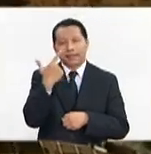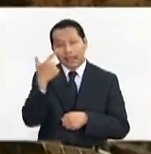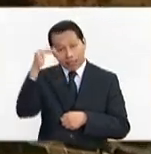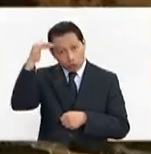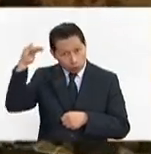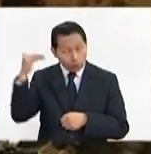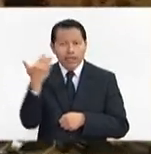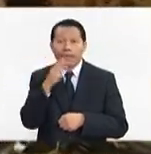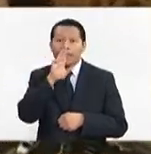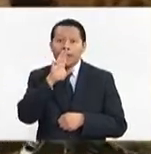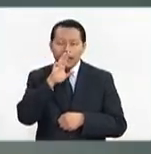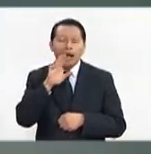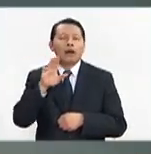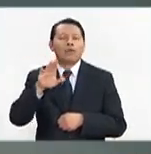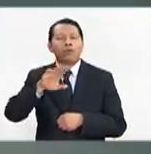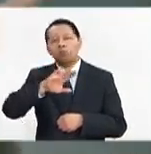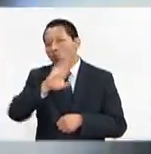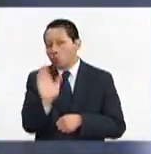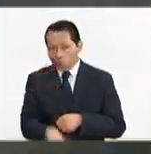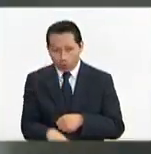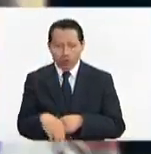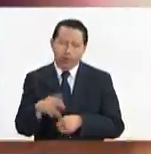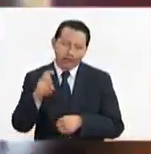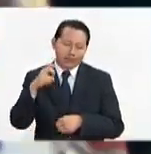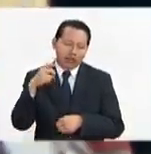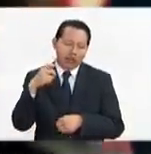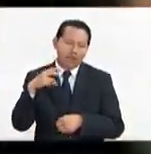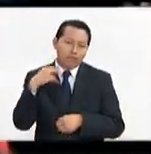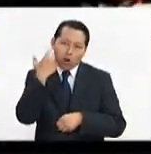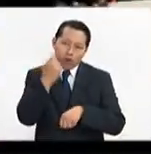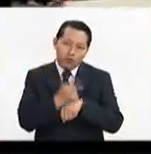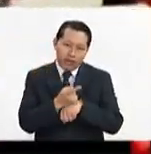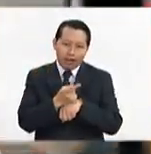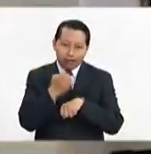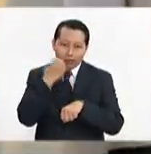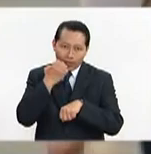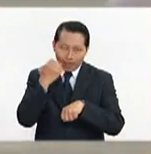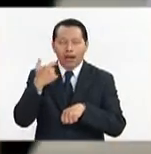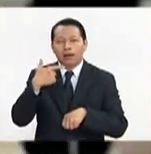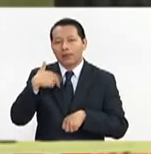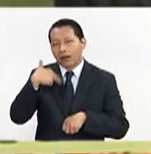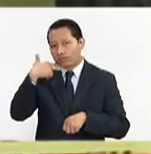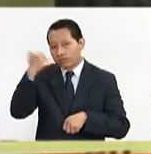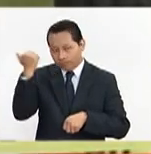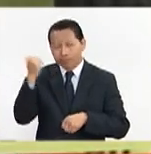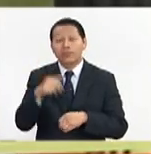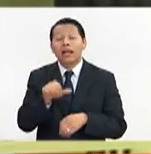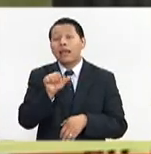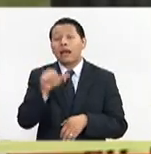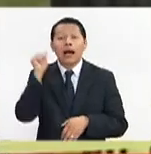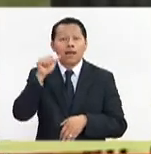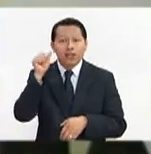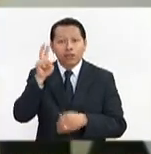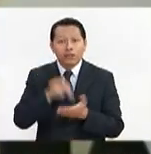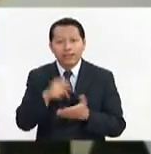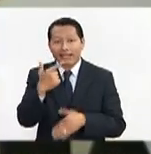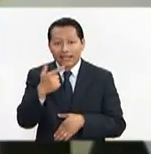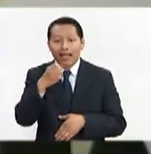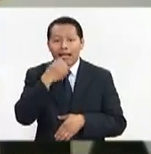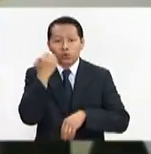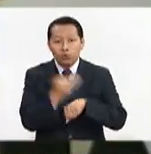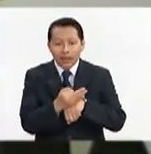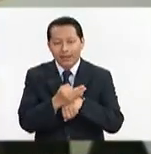a su madre, quien era voluntaria en el colegio. El atacante se suicidó en el lugar. El 16 de abril de 2007, un